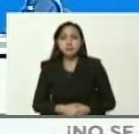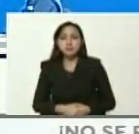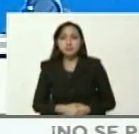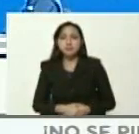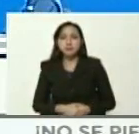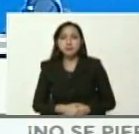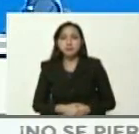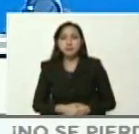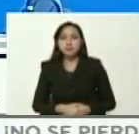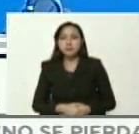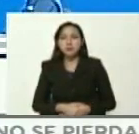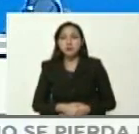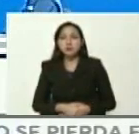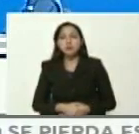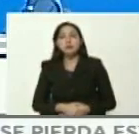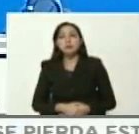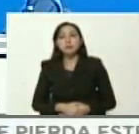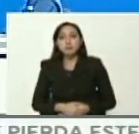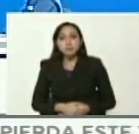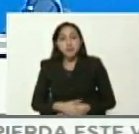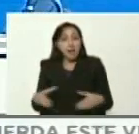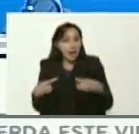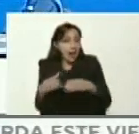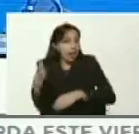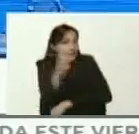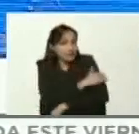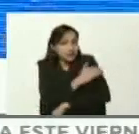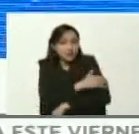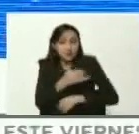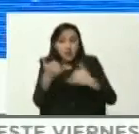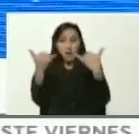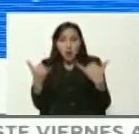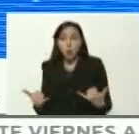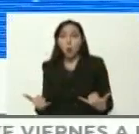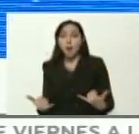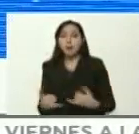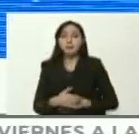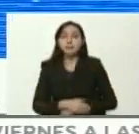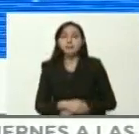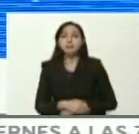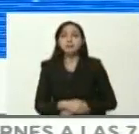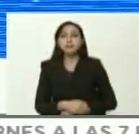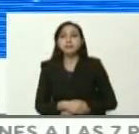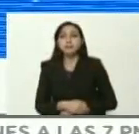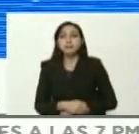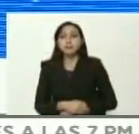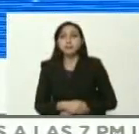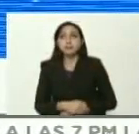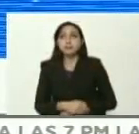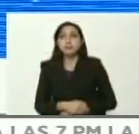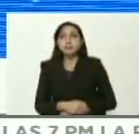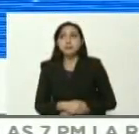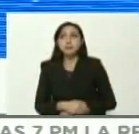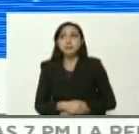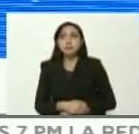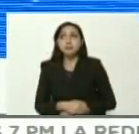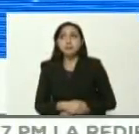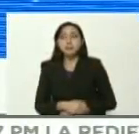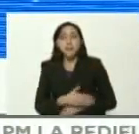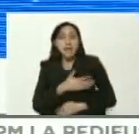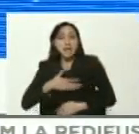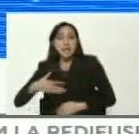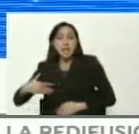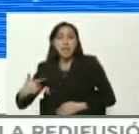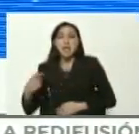Por ahí andan, pues. La ultraderecha ahora, la ultraderecha anda, que quiere